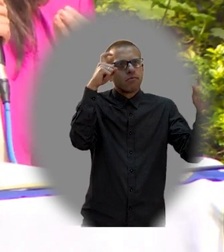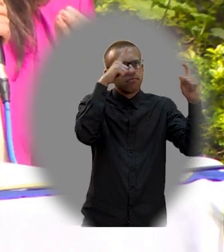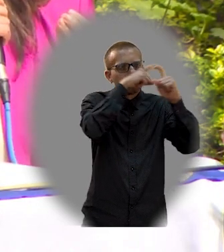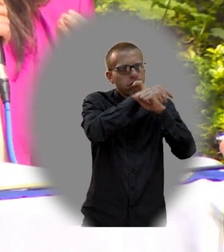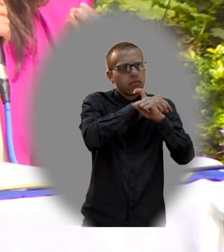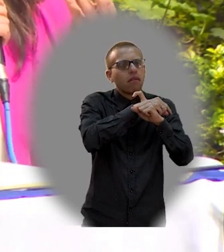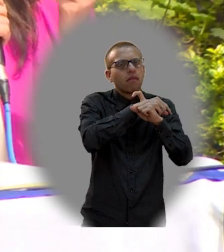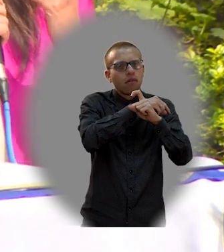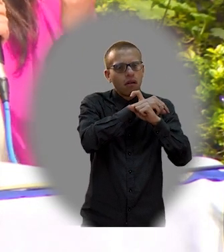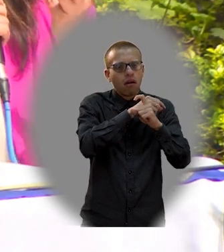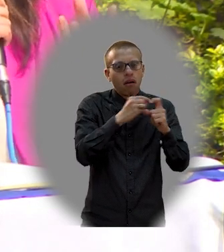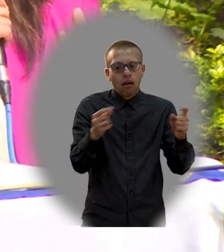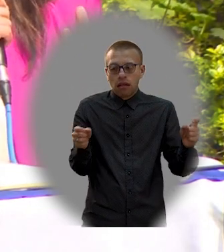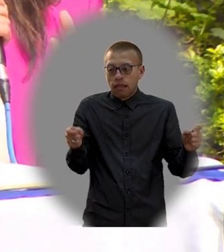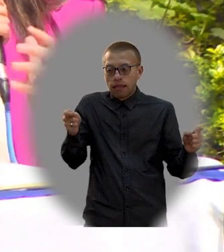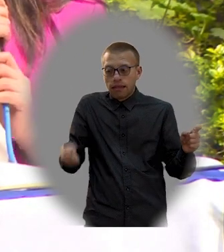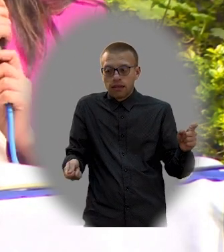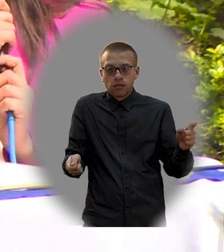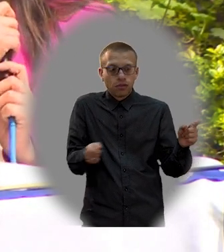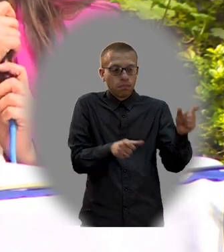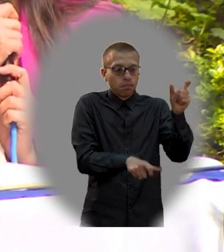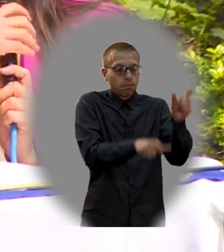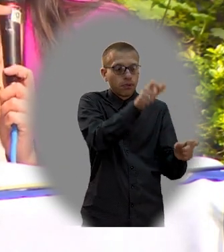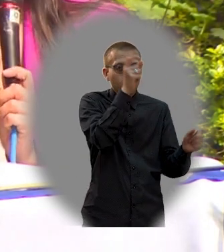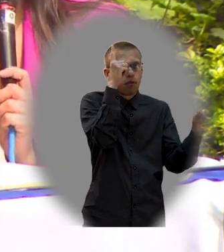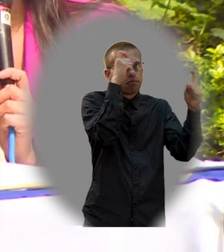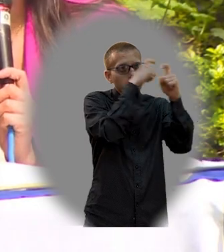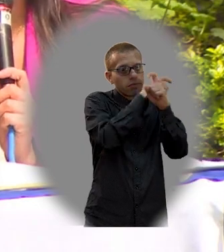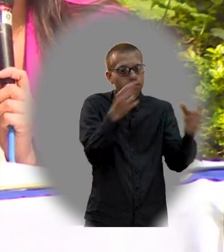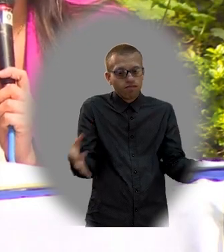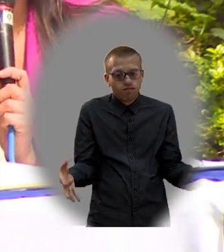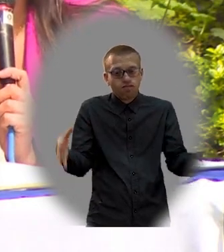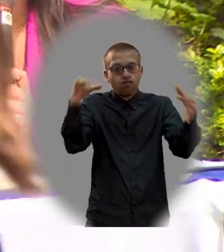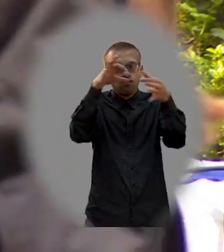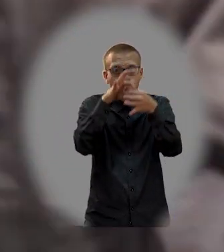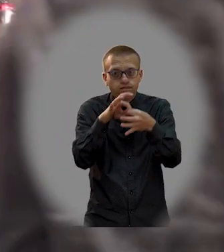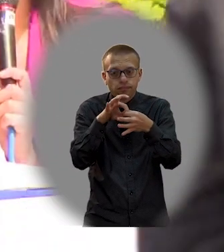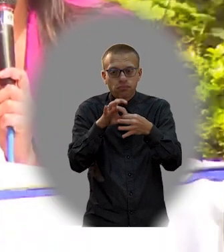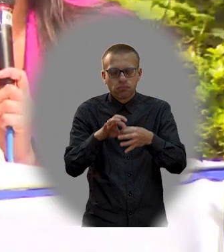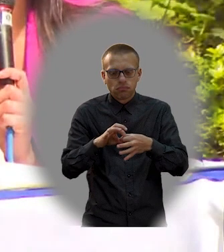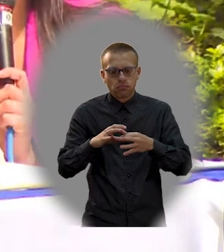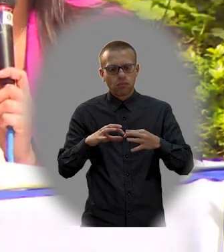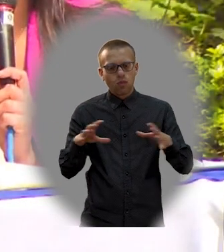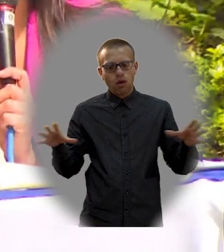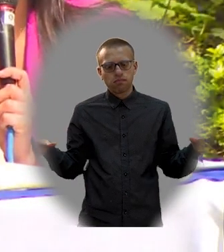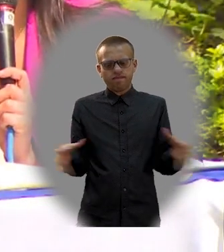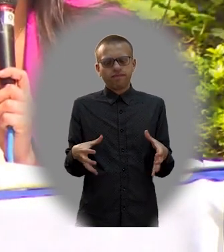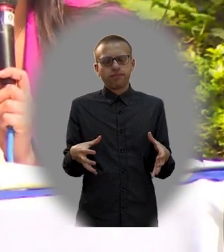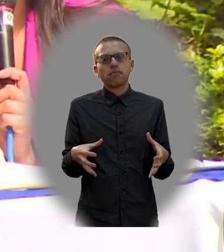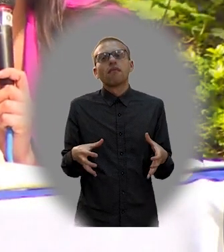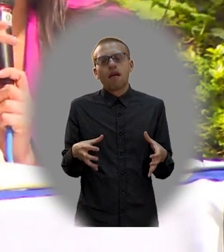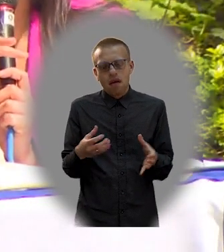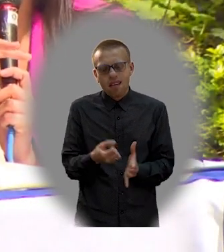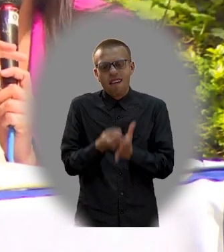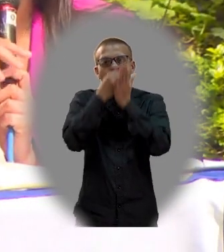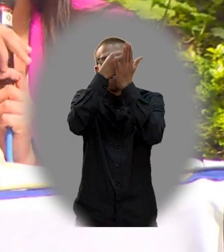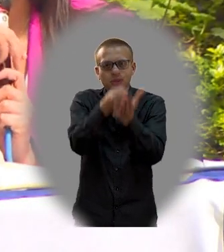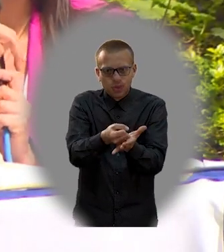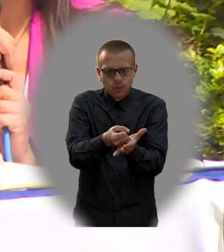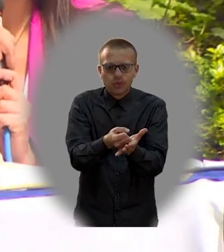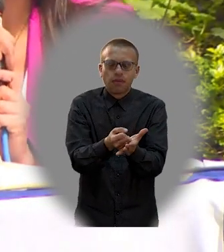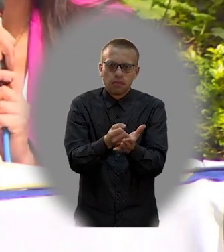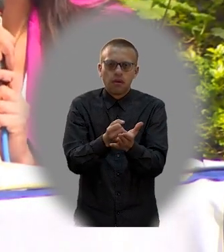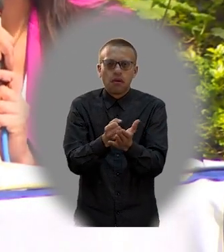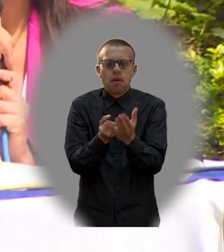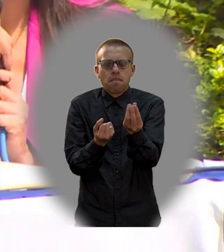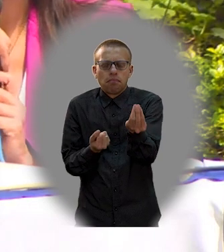nos relacionamos y las violencias que están de una u otra forma naturalizadas en esa socialización, va a ser muy difícil